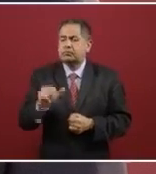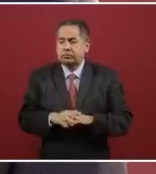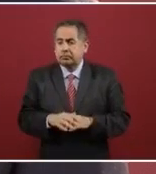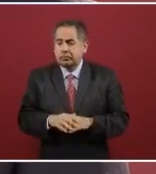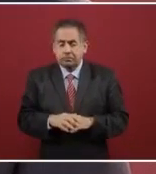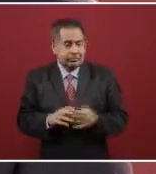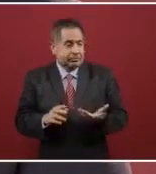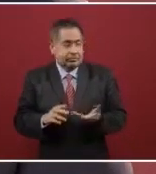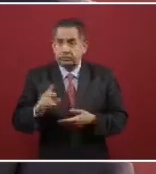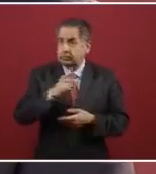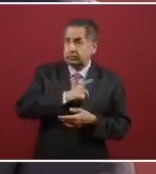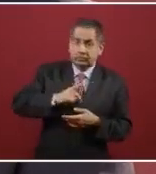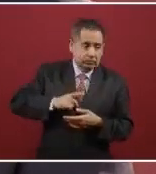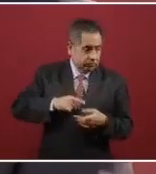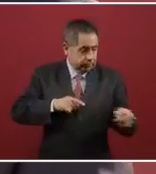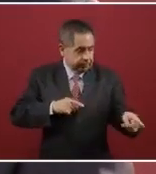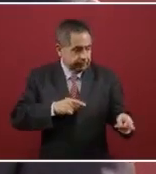Convirtieron las deudas privadas